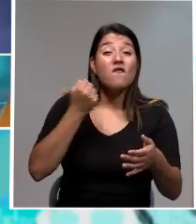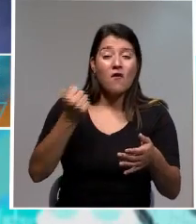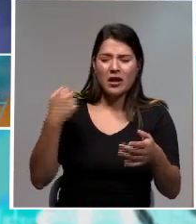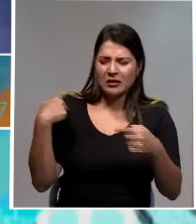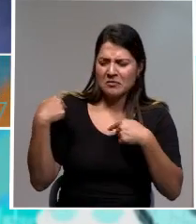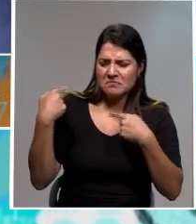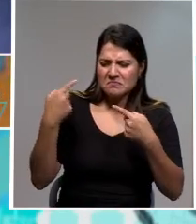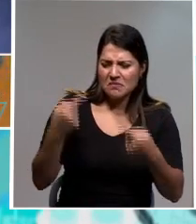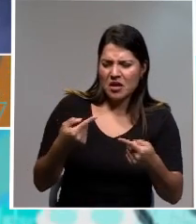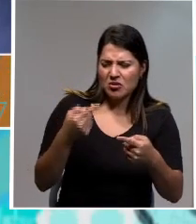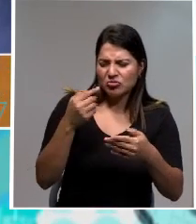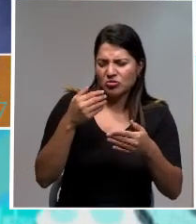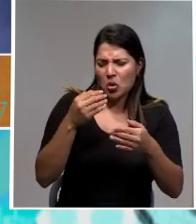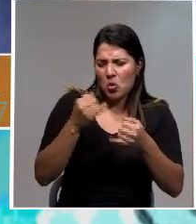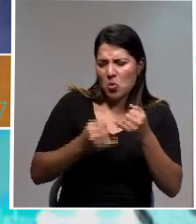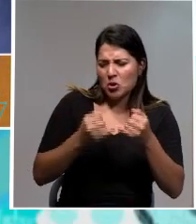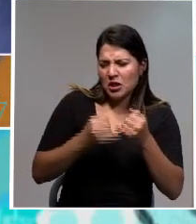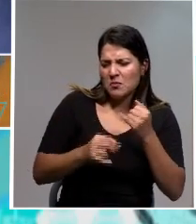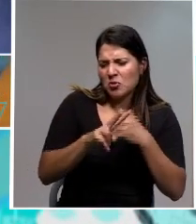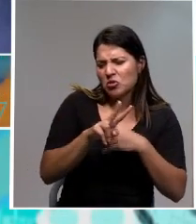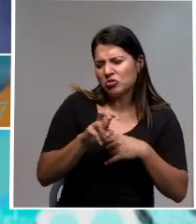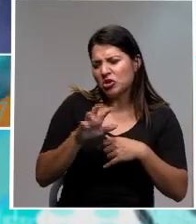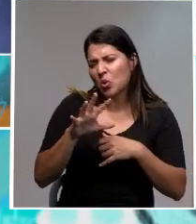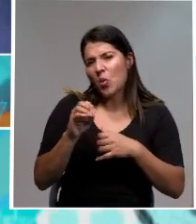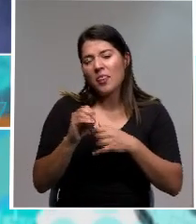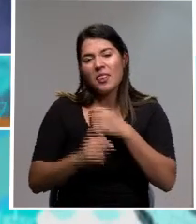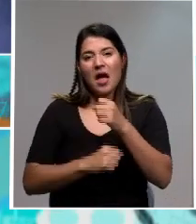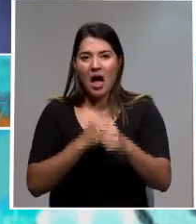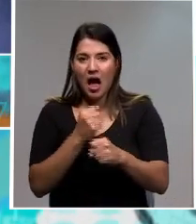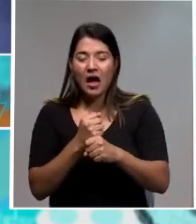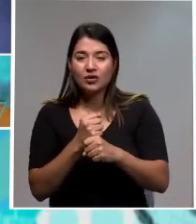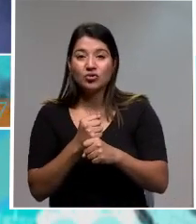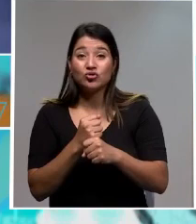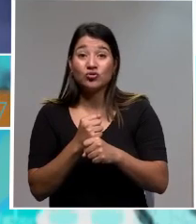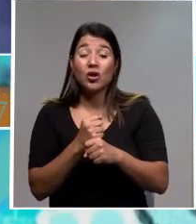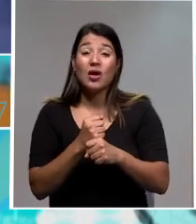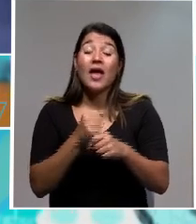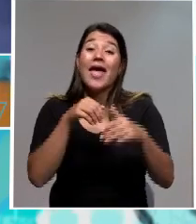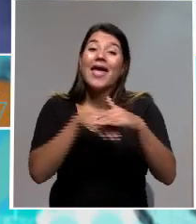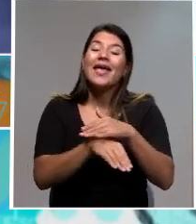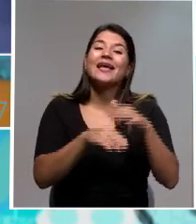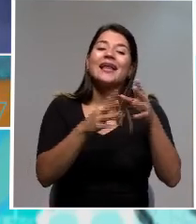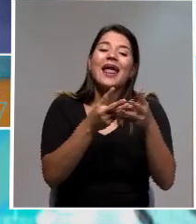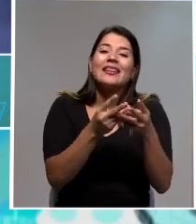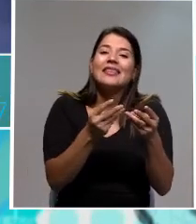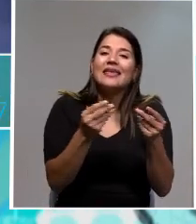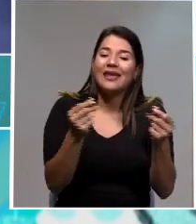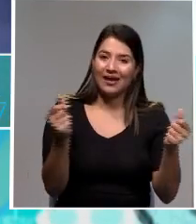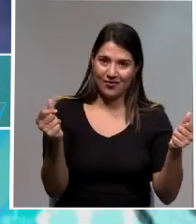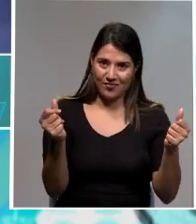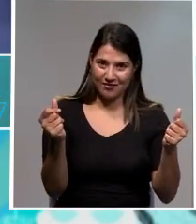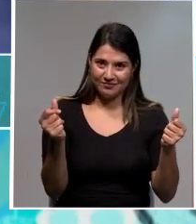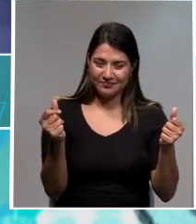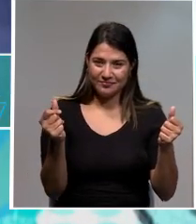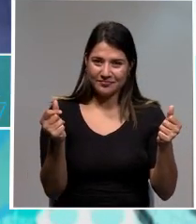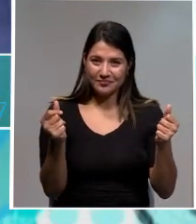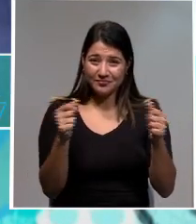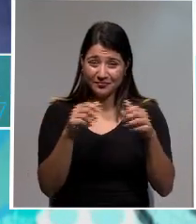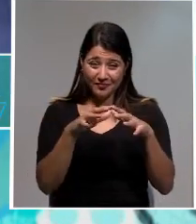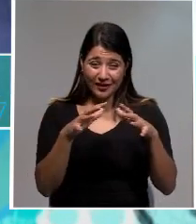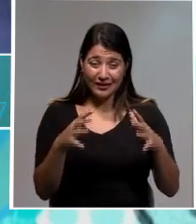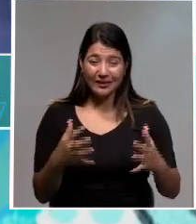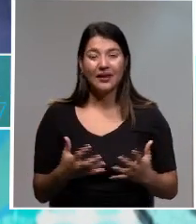150, 200 años en la población mundial sobre la biosfera, sobre las geosferas de la